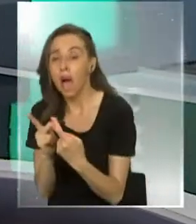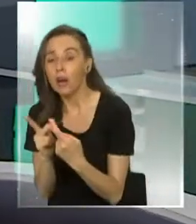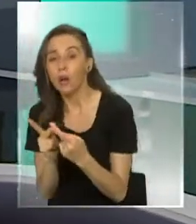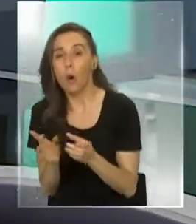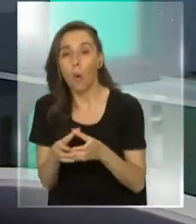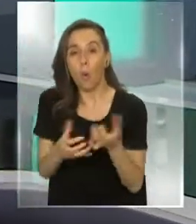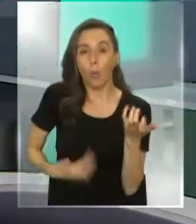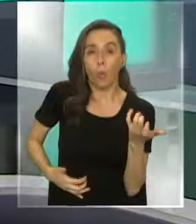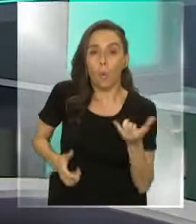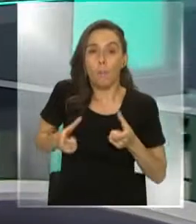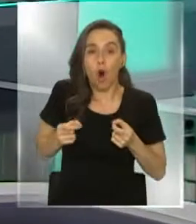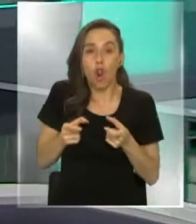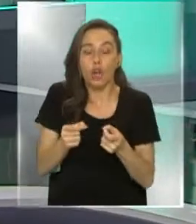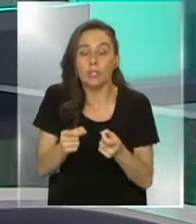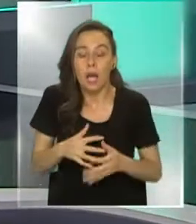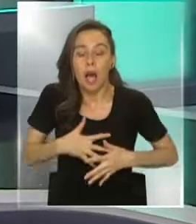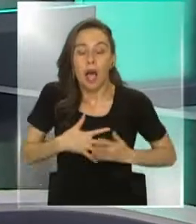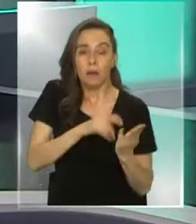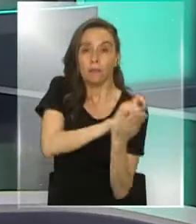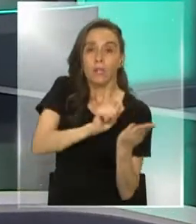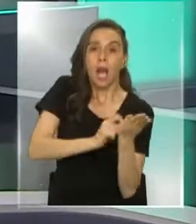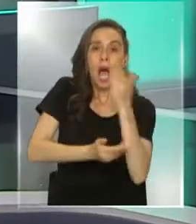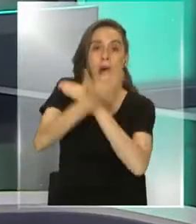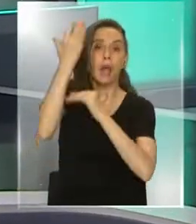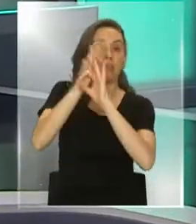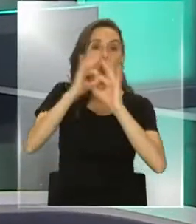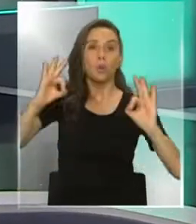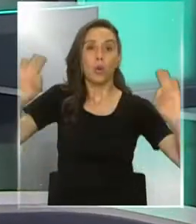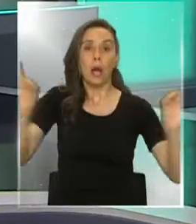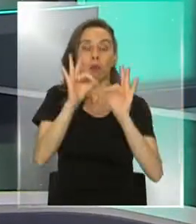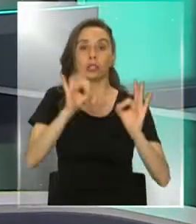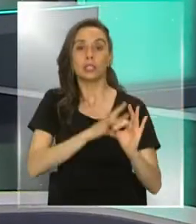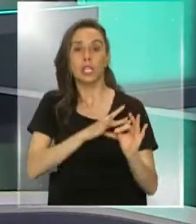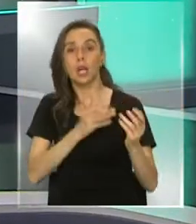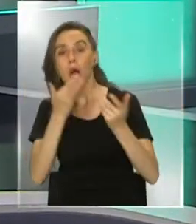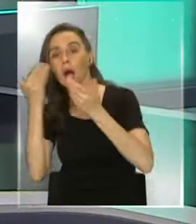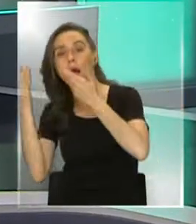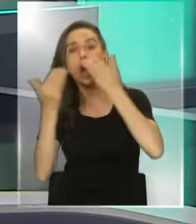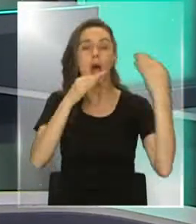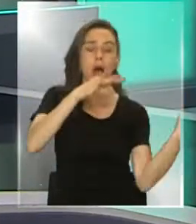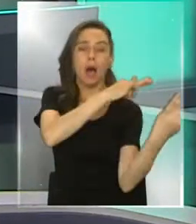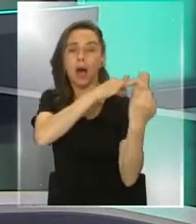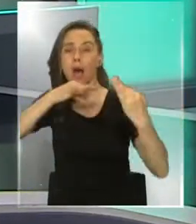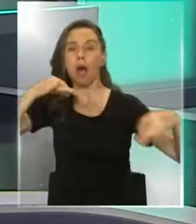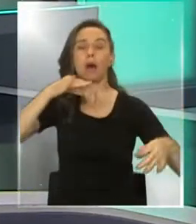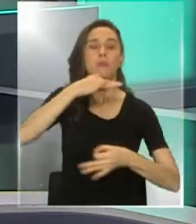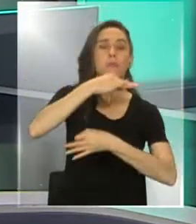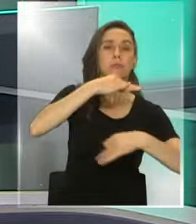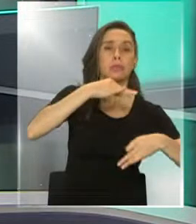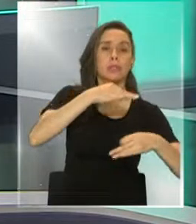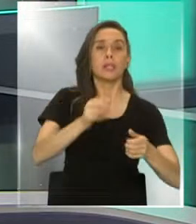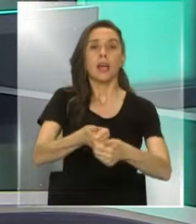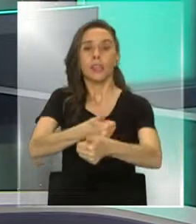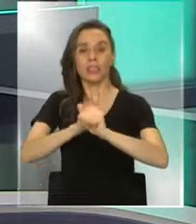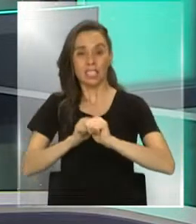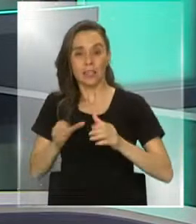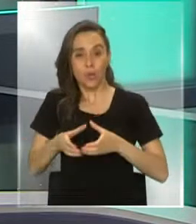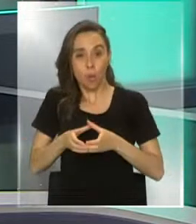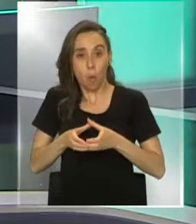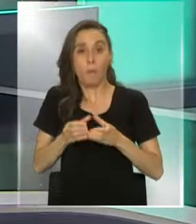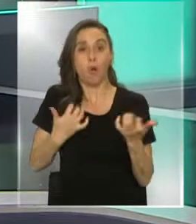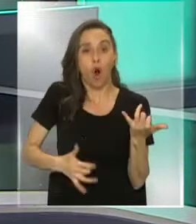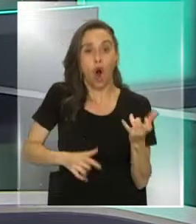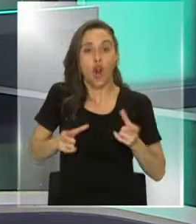que no tenía precedente en nuestra música, una sinfónica y coral que los desafió a ellos a buscar desde el lugar